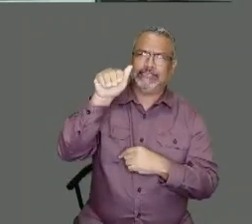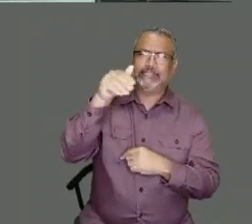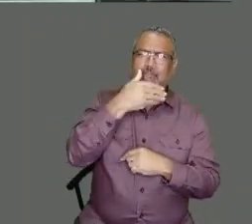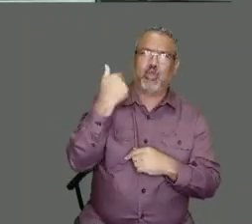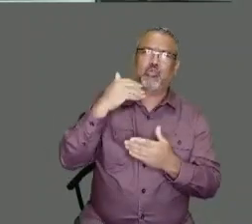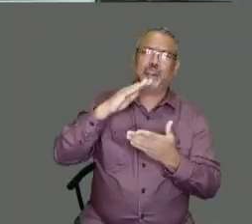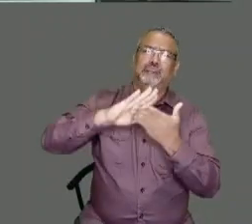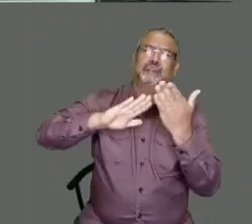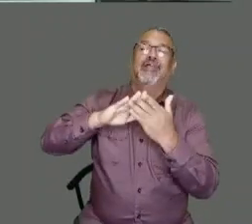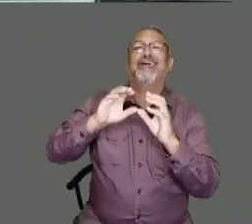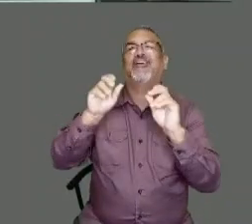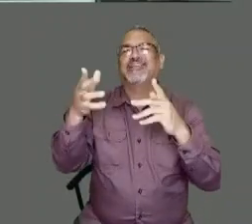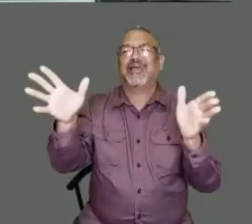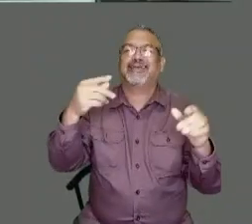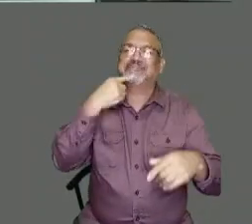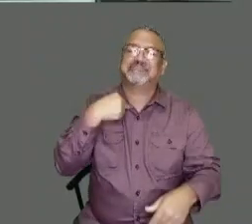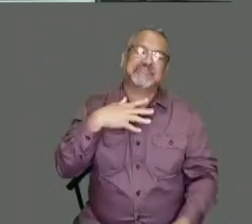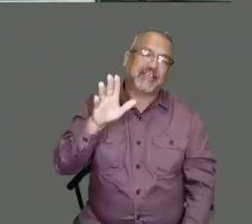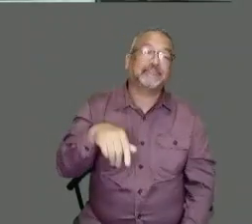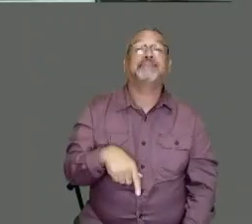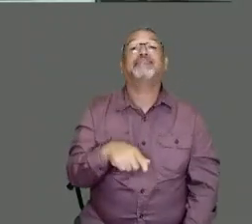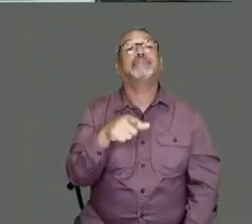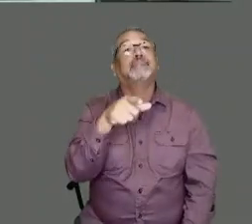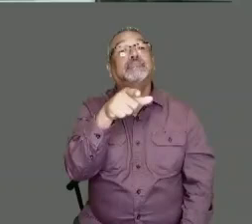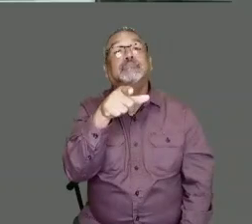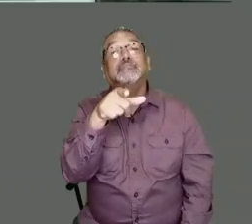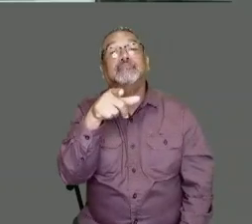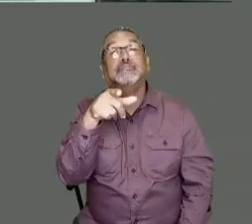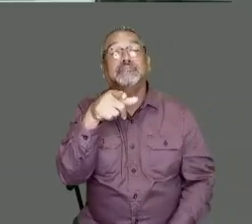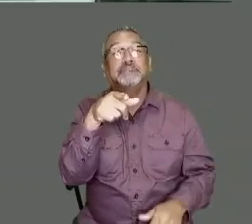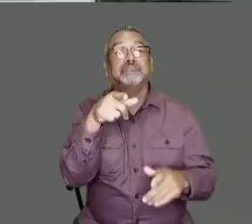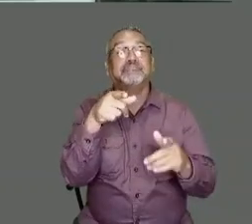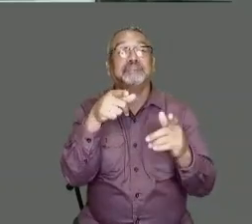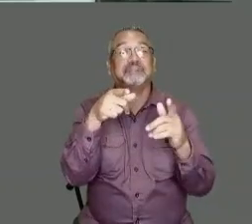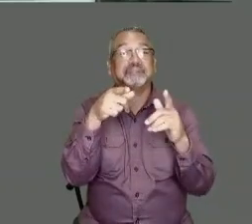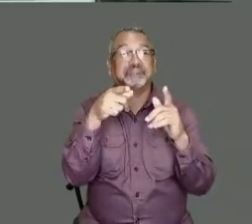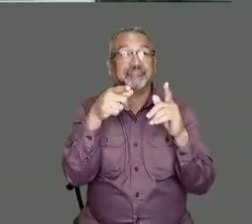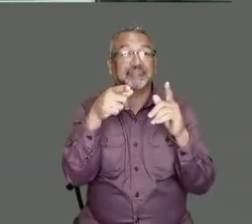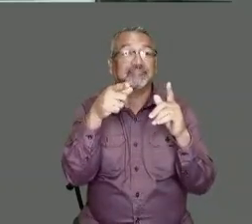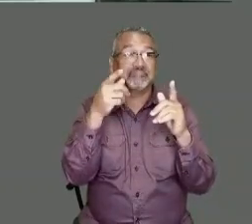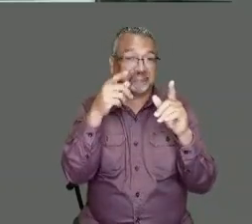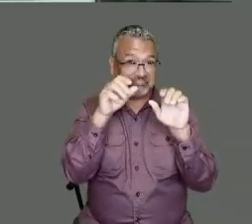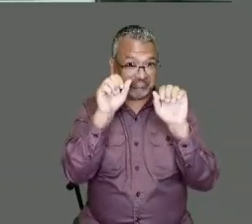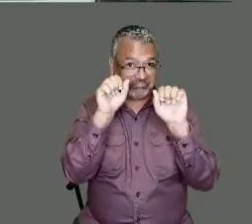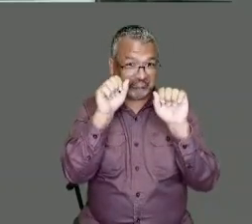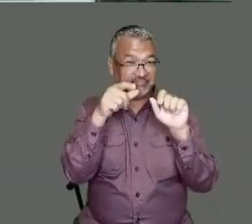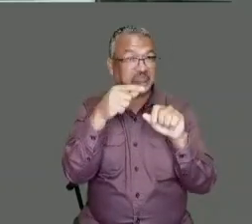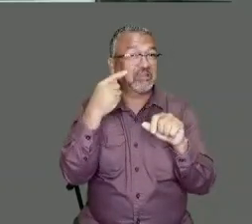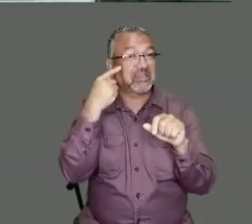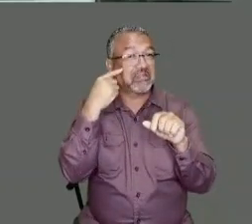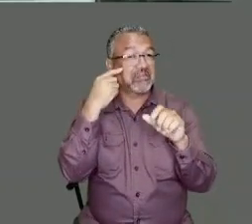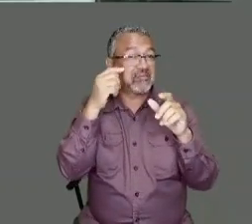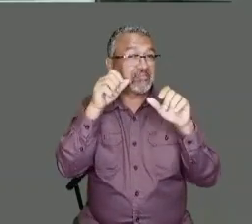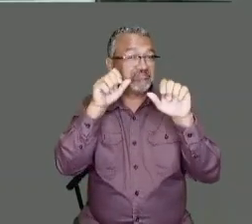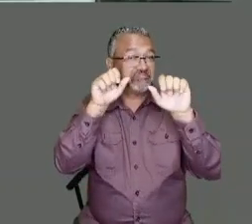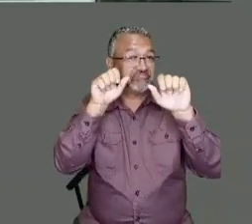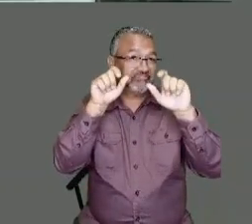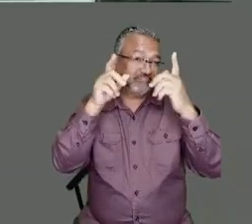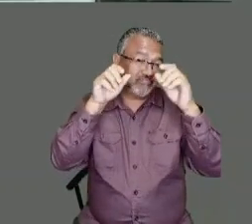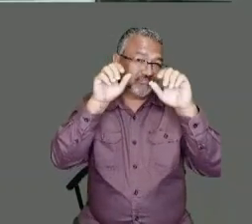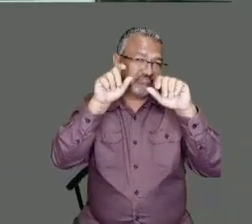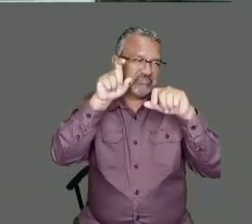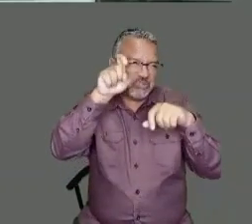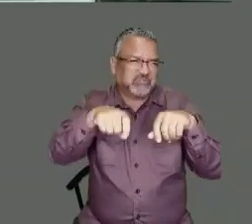yo lo cancelaría Josué Colón cancelaría el contrato de luma sí o no eh